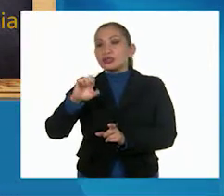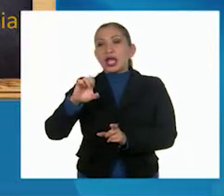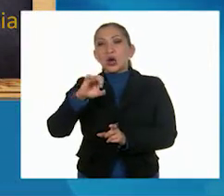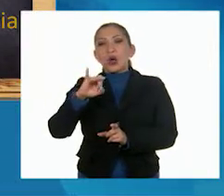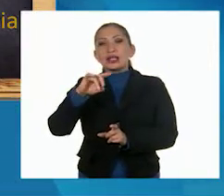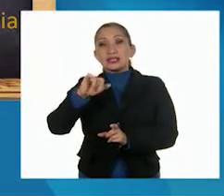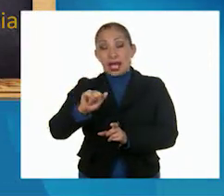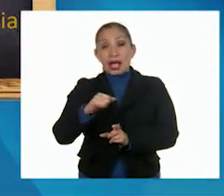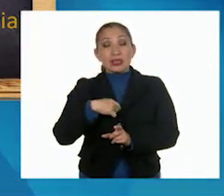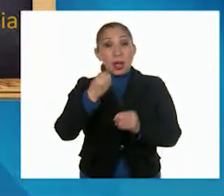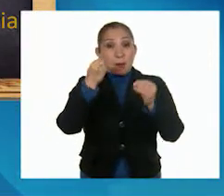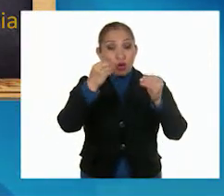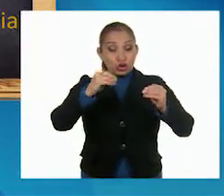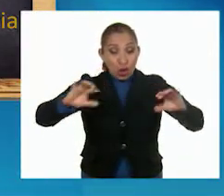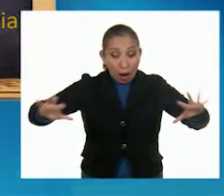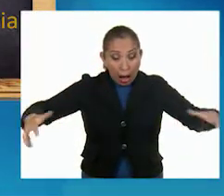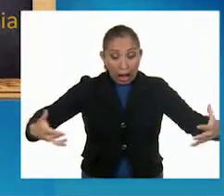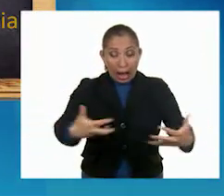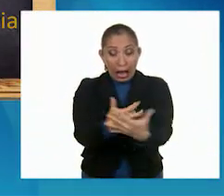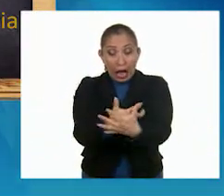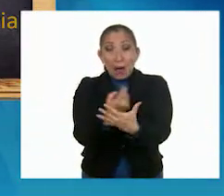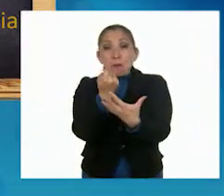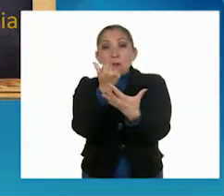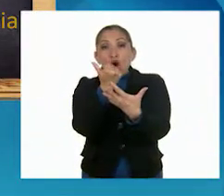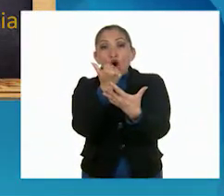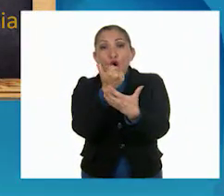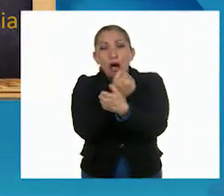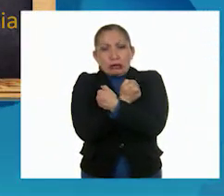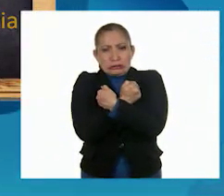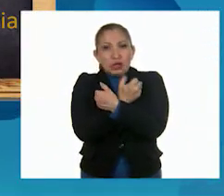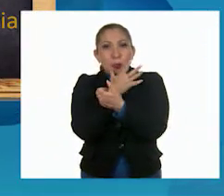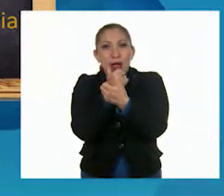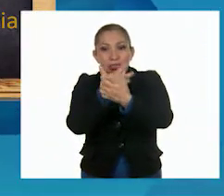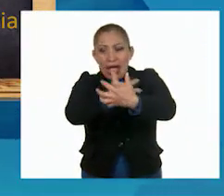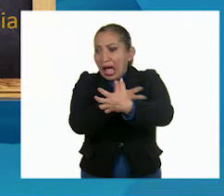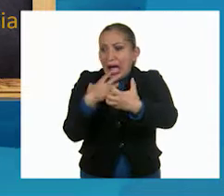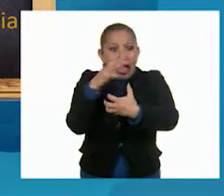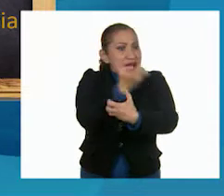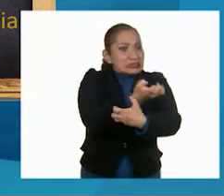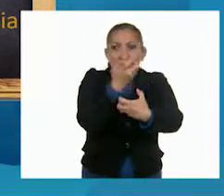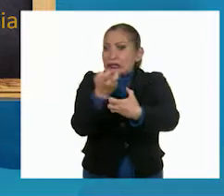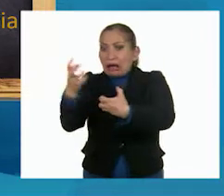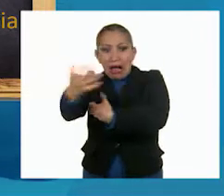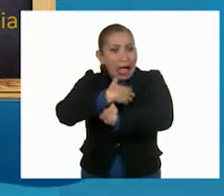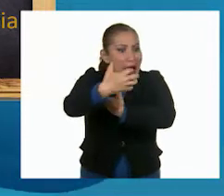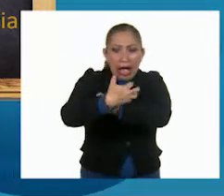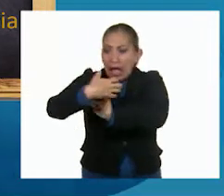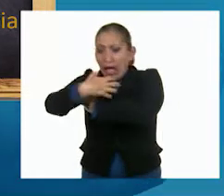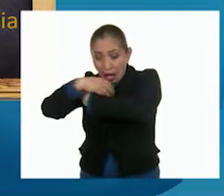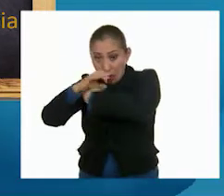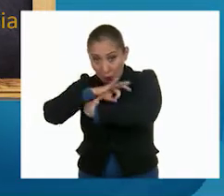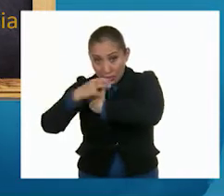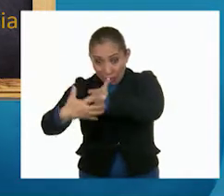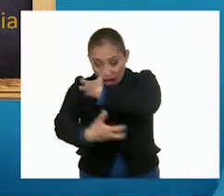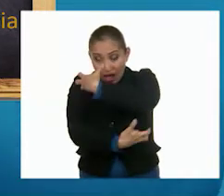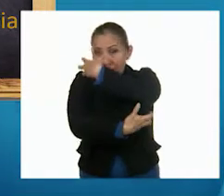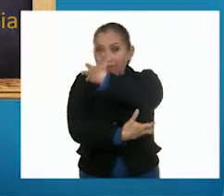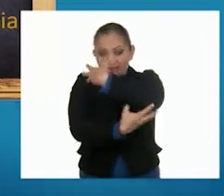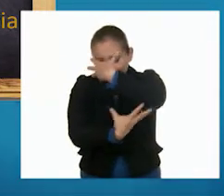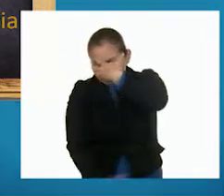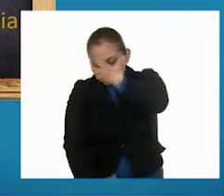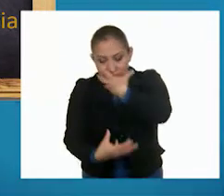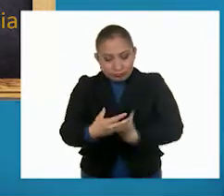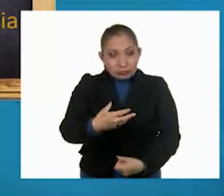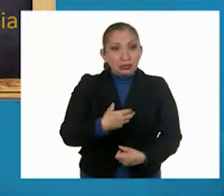mucho abarca, poco aprieta. Ajá. Entonces... la causa sería quien